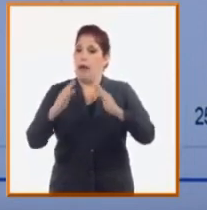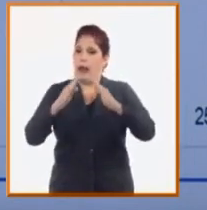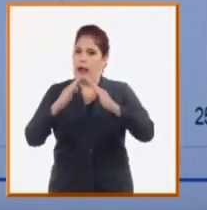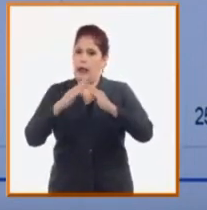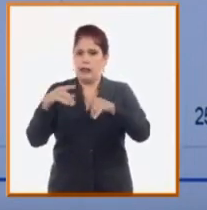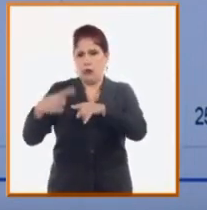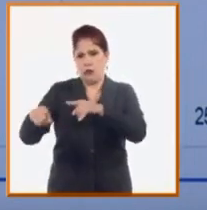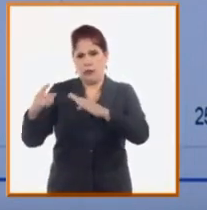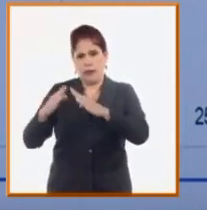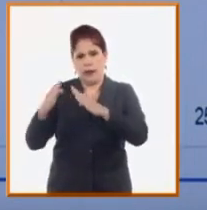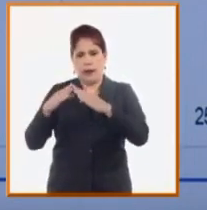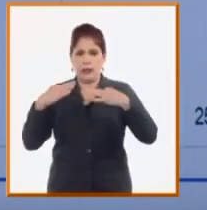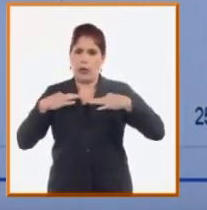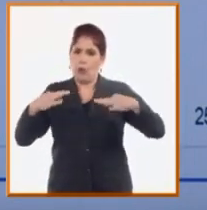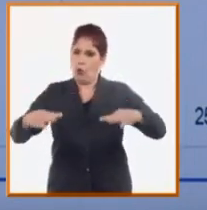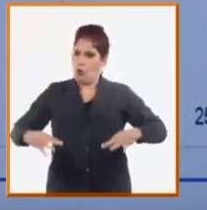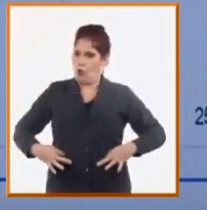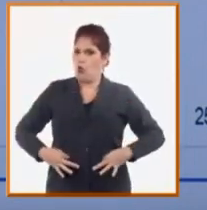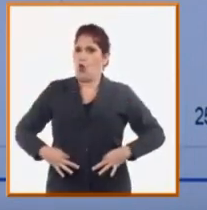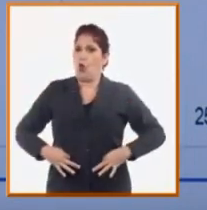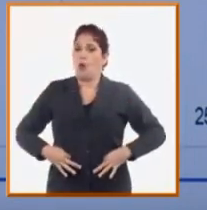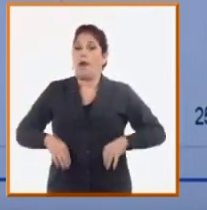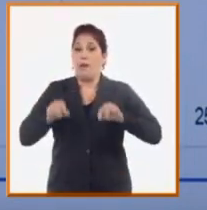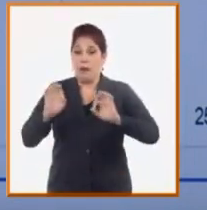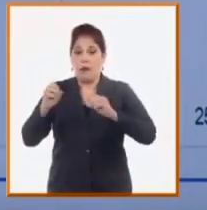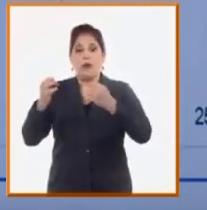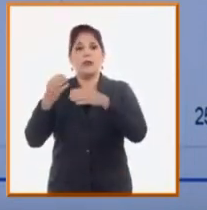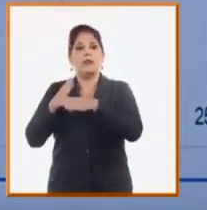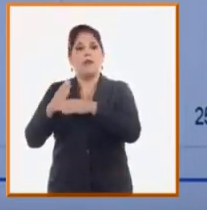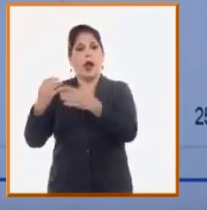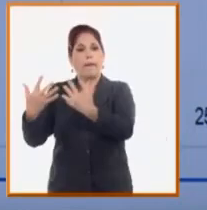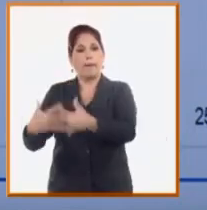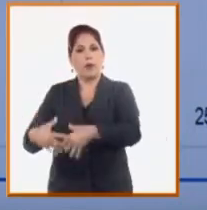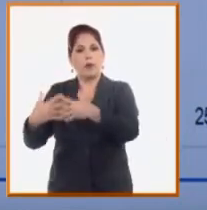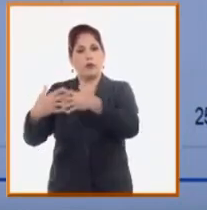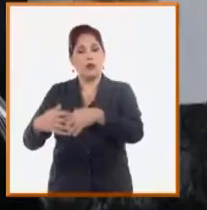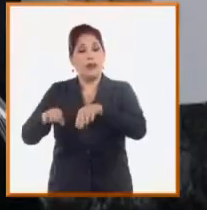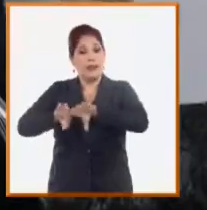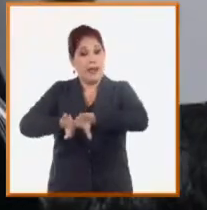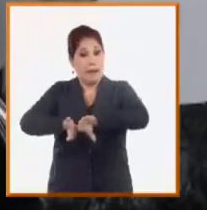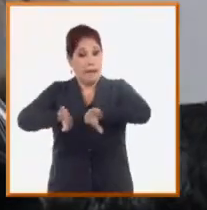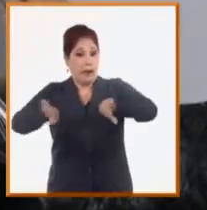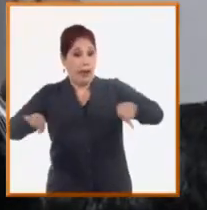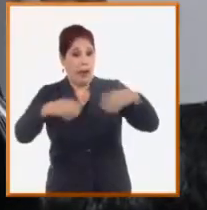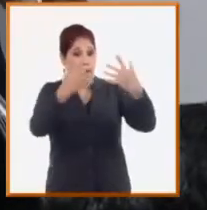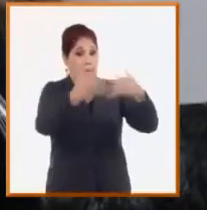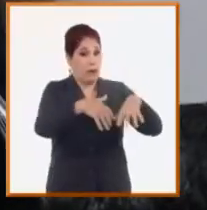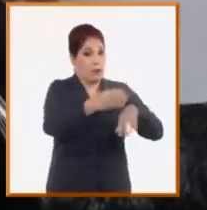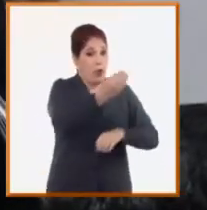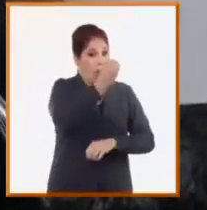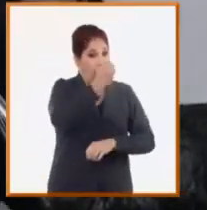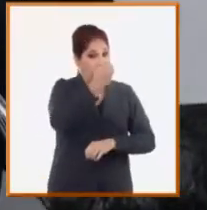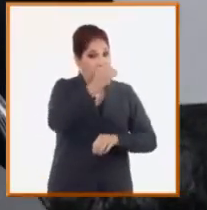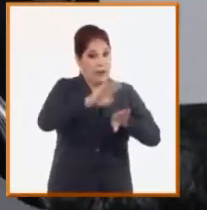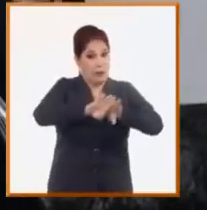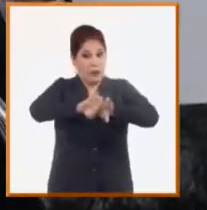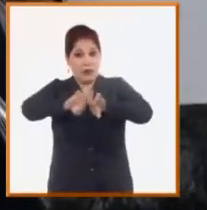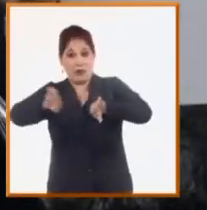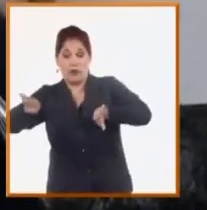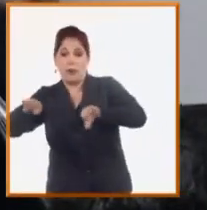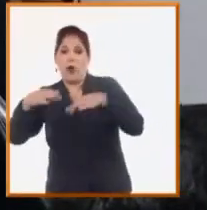de ropa, es decir, todo lo que es producción, y está separada la producción de alimentos, precisamente